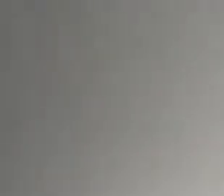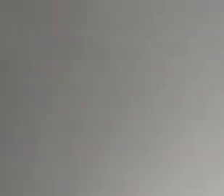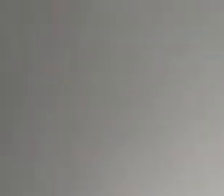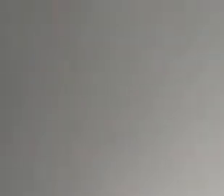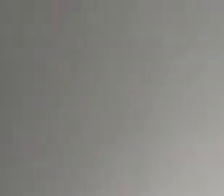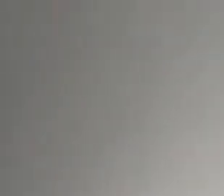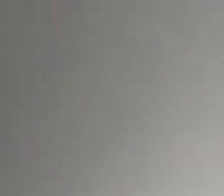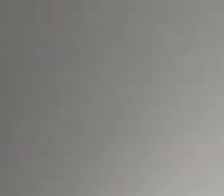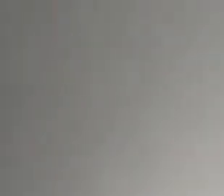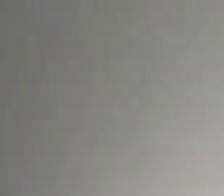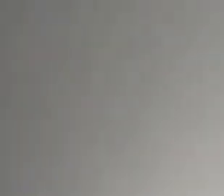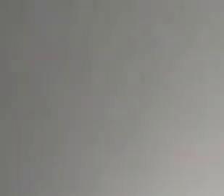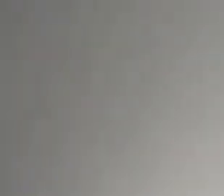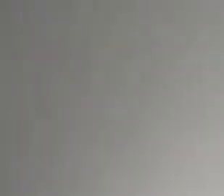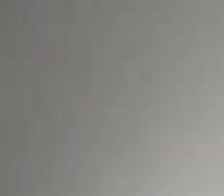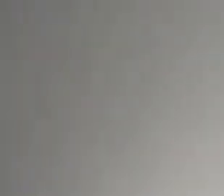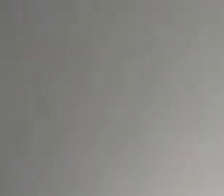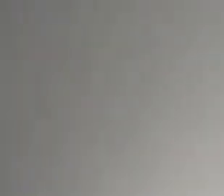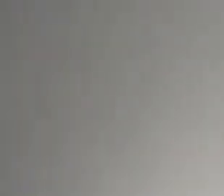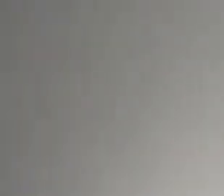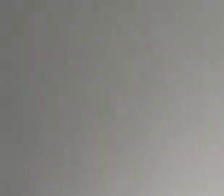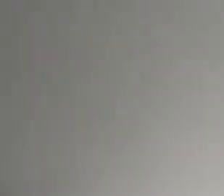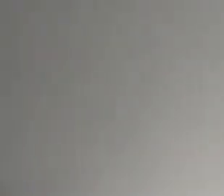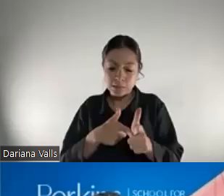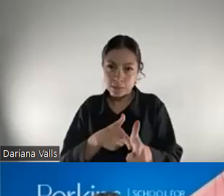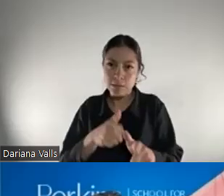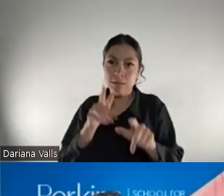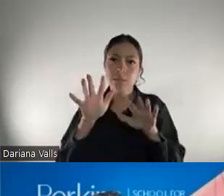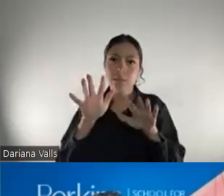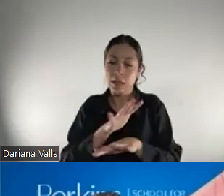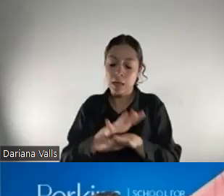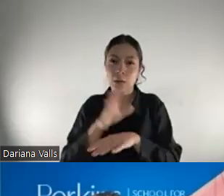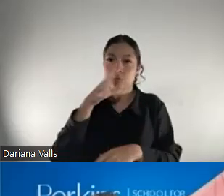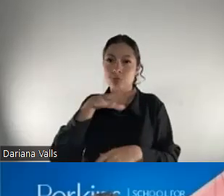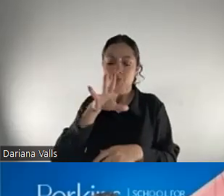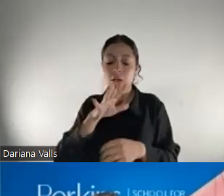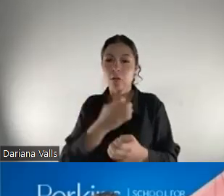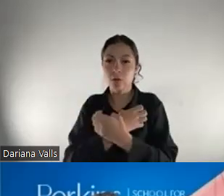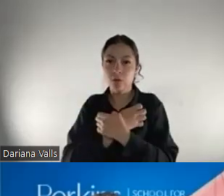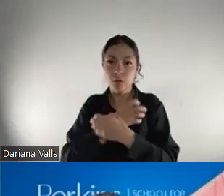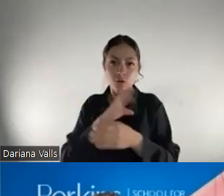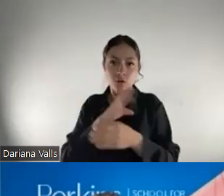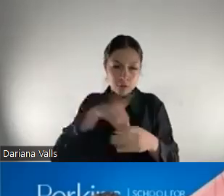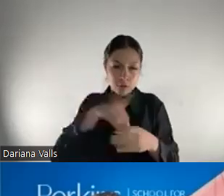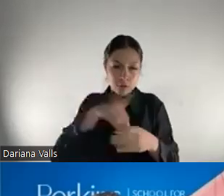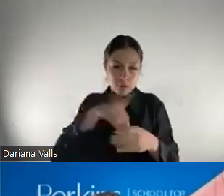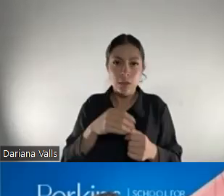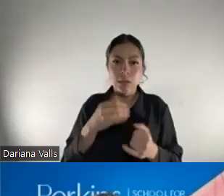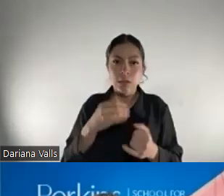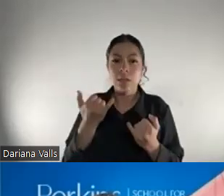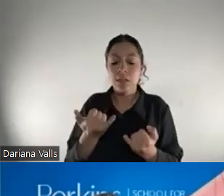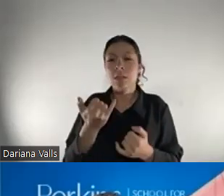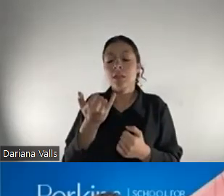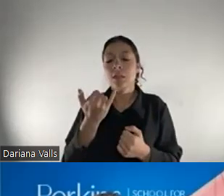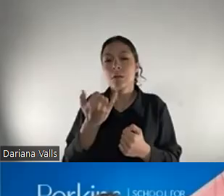¿no? Seguimos transformando, buscando una educación inclusiva y buscando una mejor calidad de vida para todos. Gracias